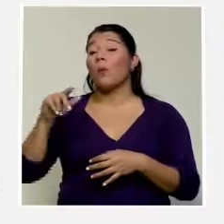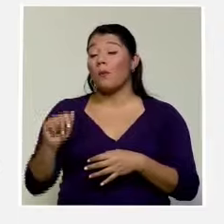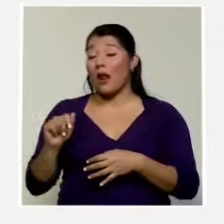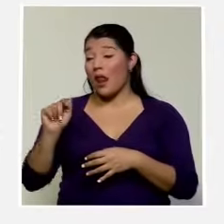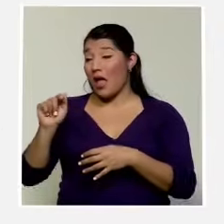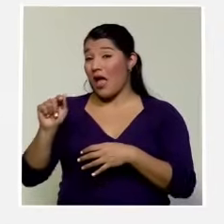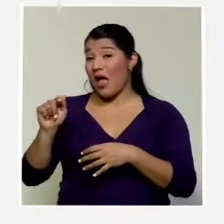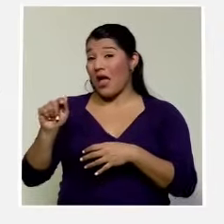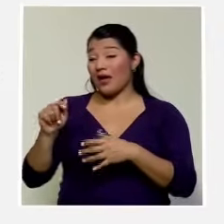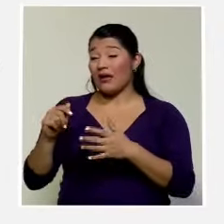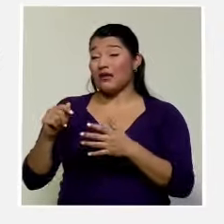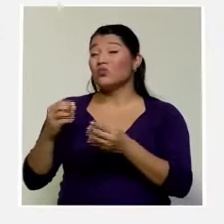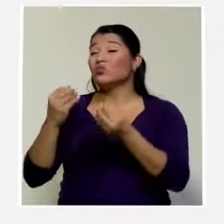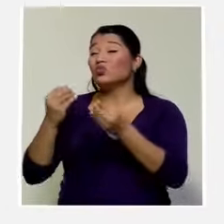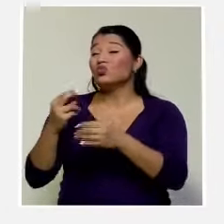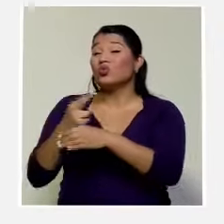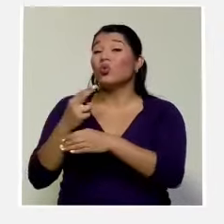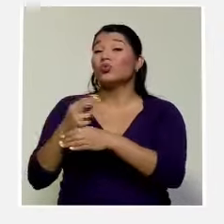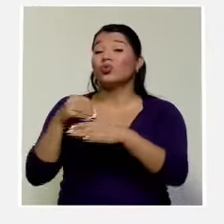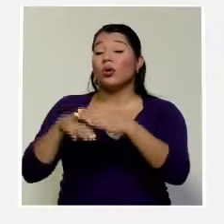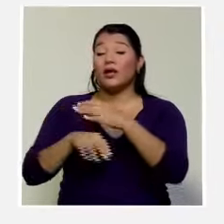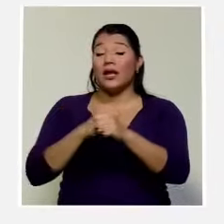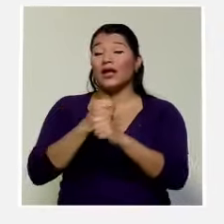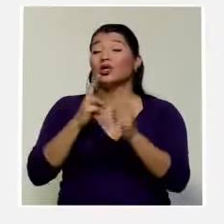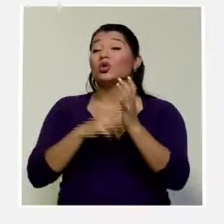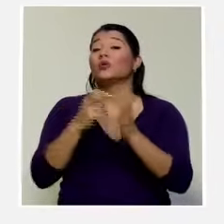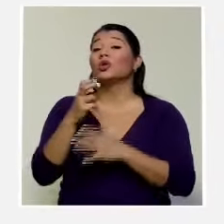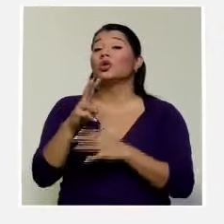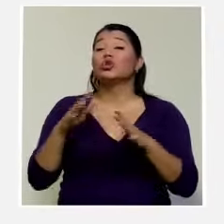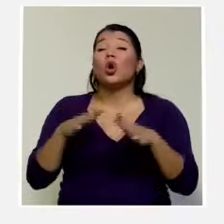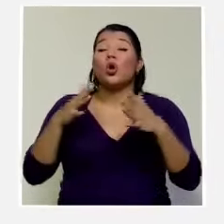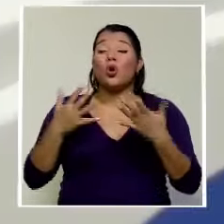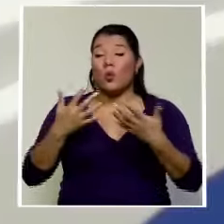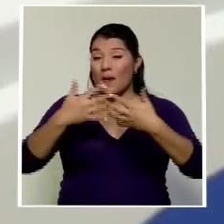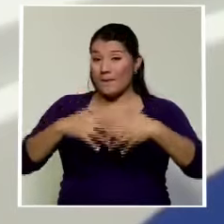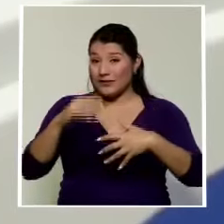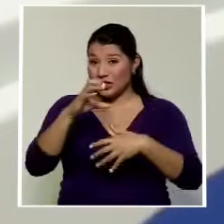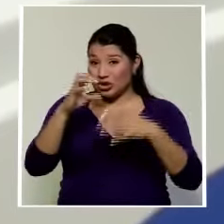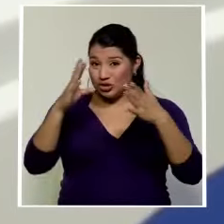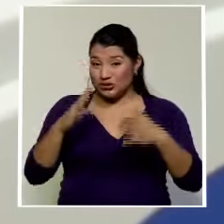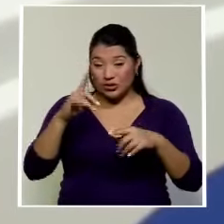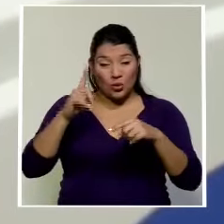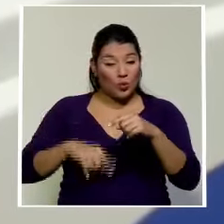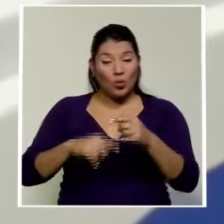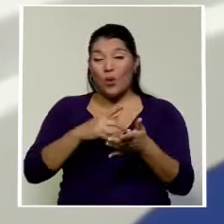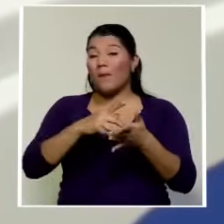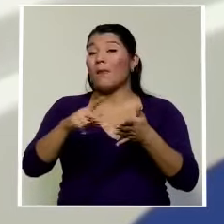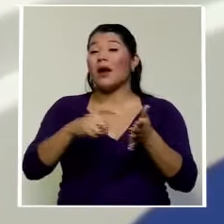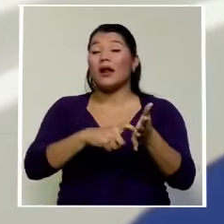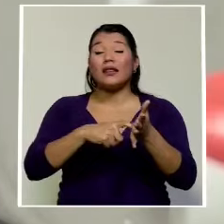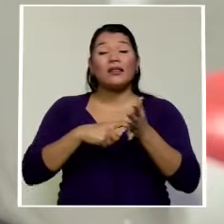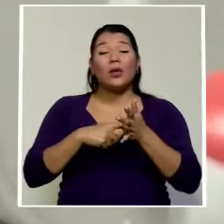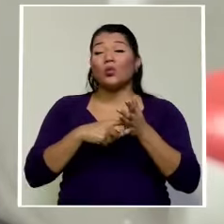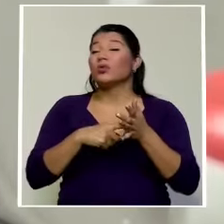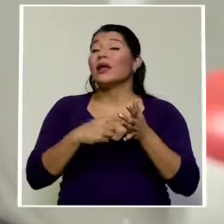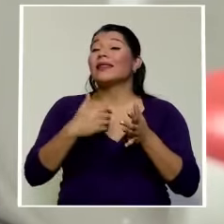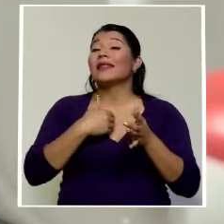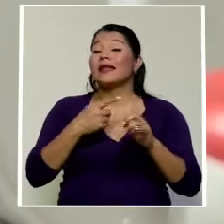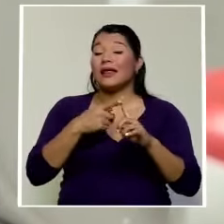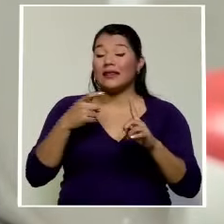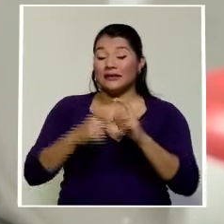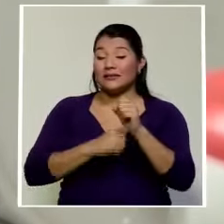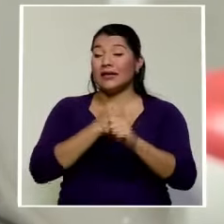capitalización semejante en 2012, la empresa tica no pudo ponerse al día con deudas que tenía con el fisco desde el